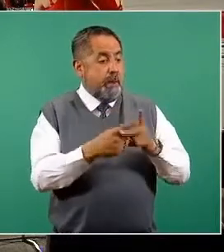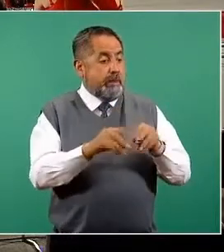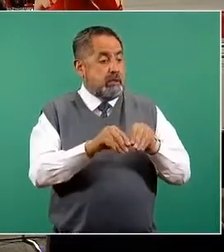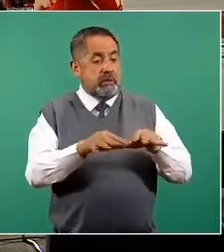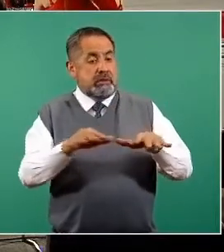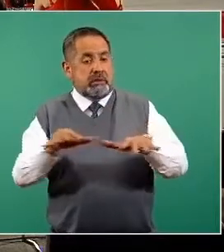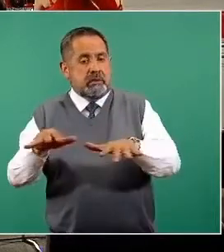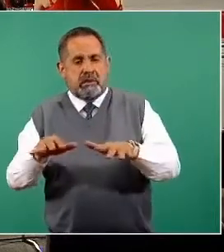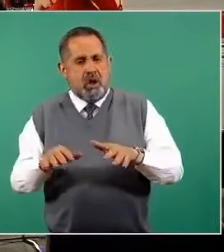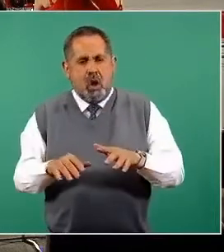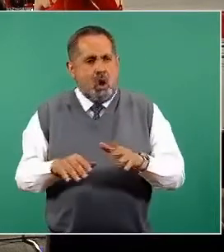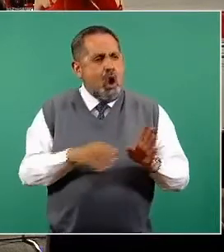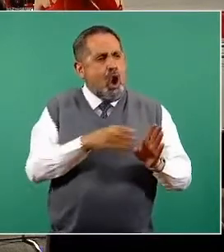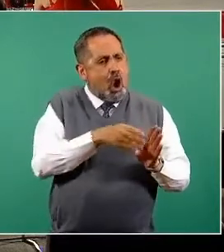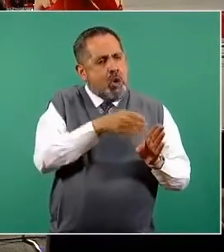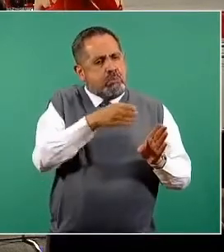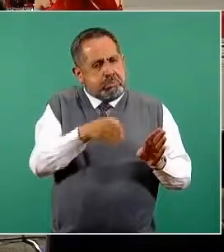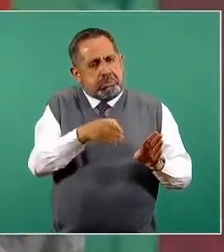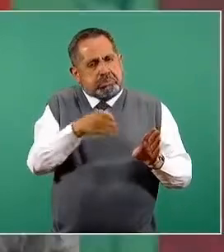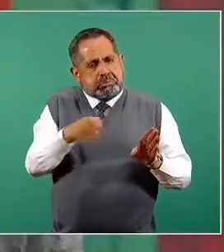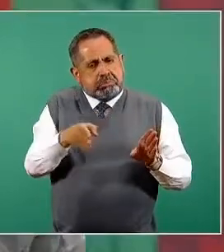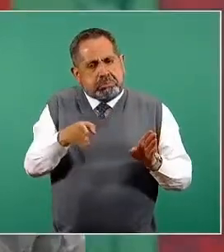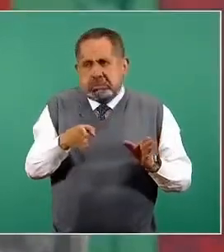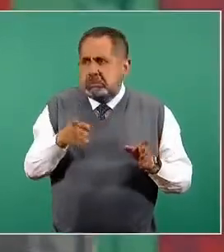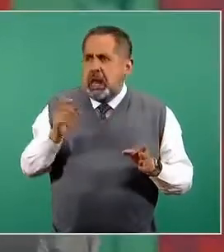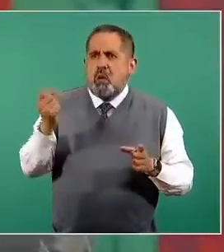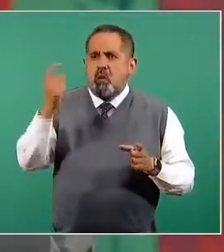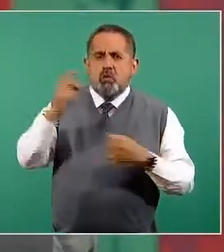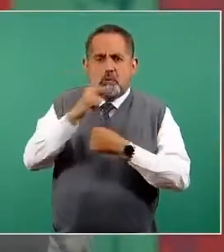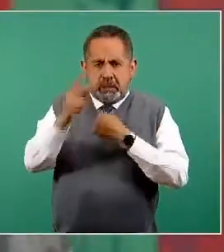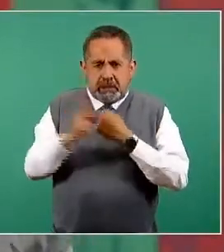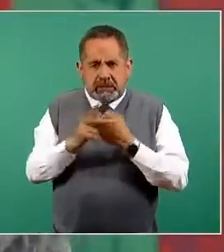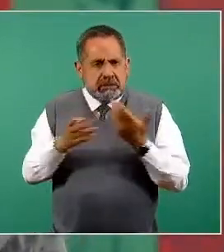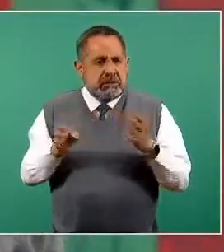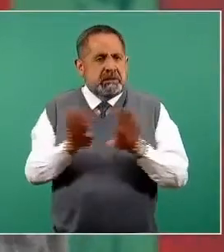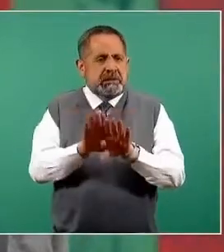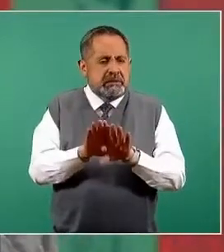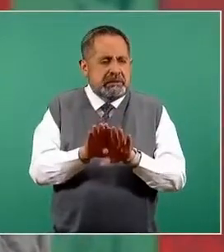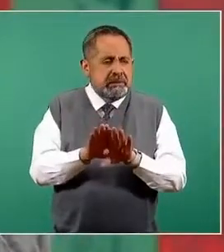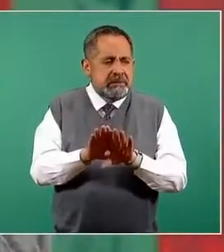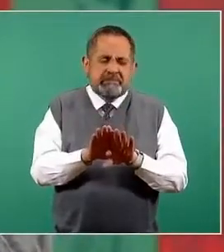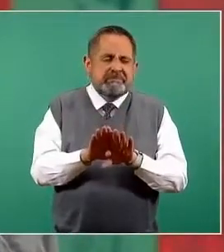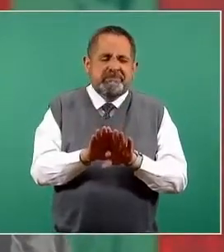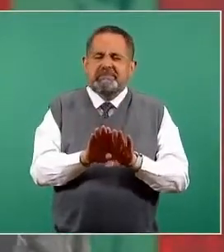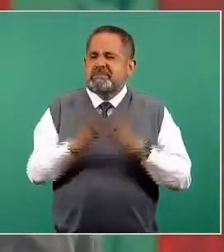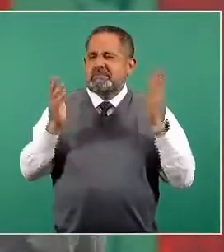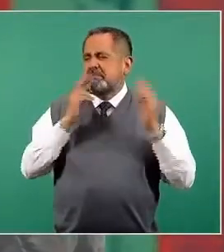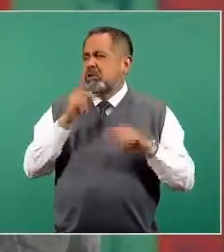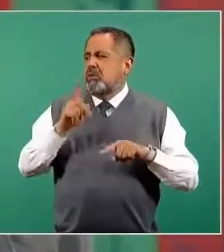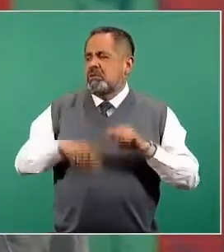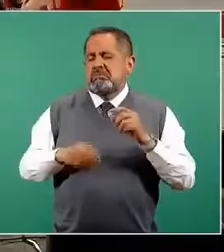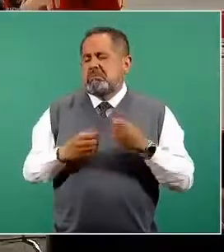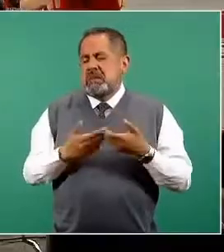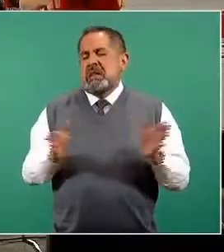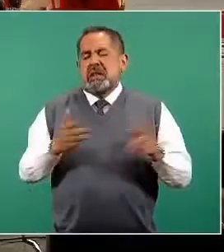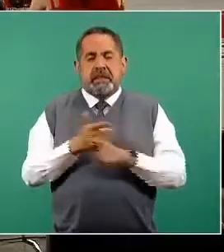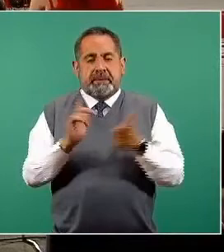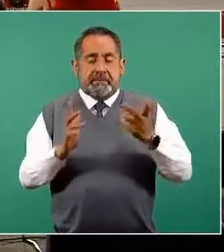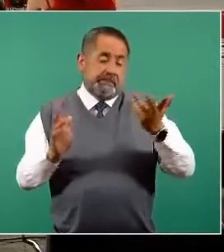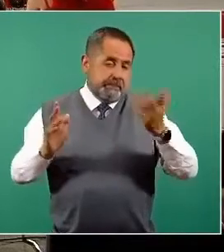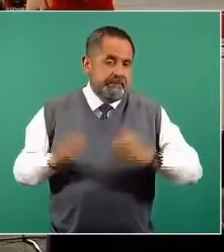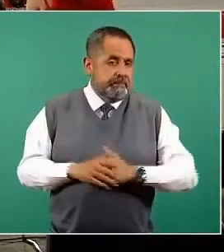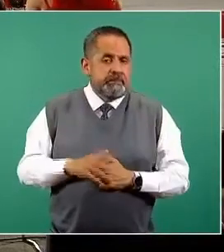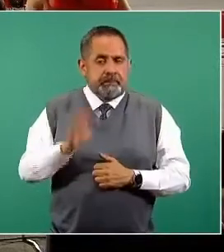la epidemia, sino que los países las han puesto. Y algunos las han puesto y las han quitado. Lo cierto